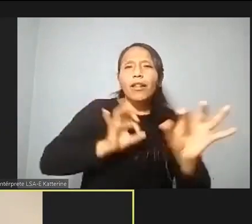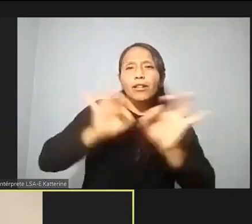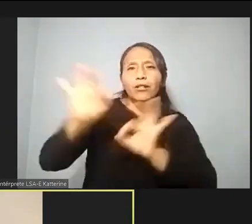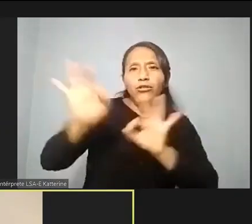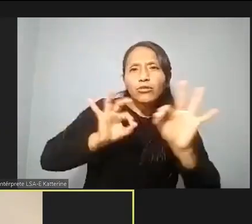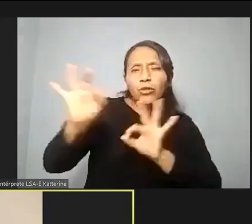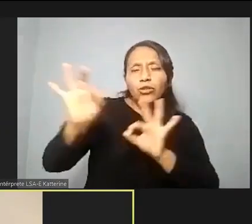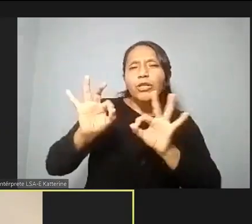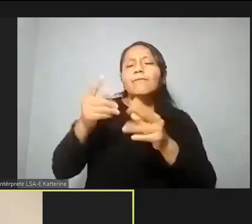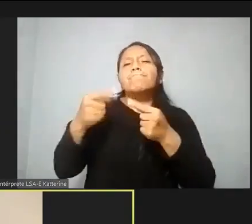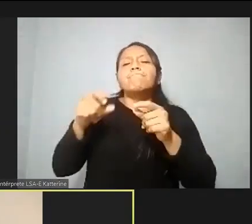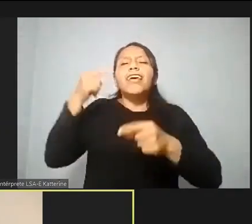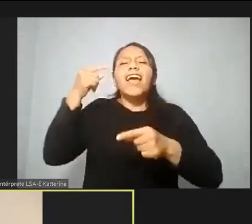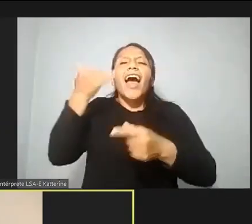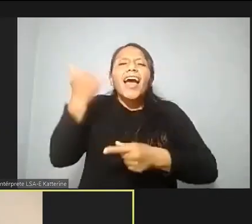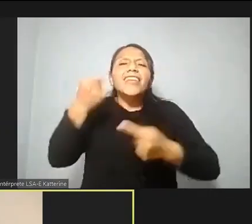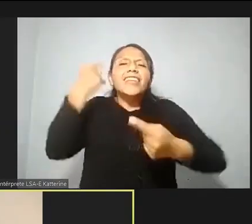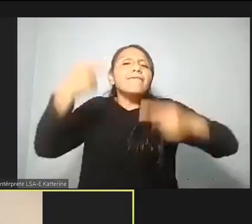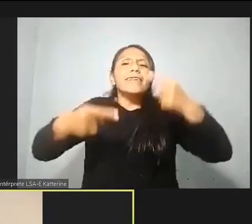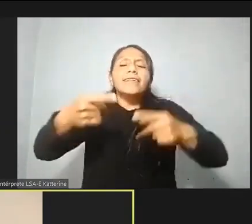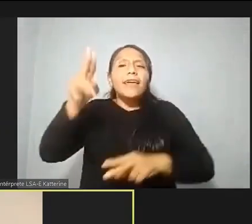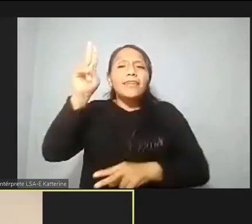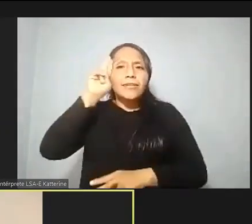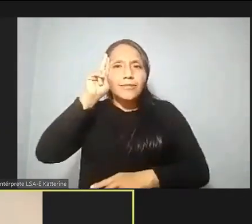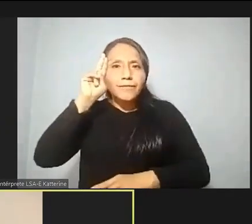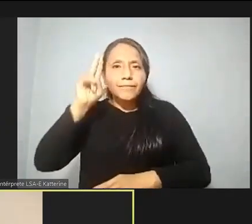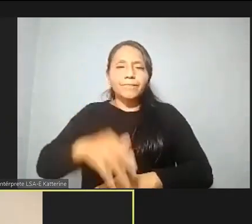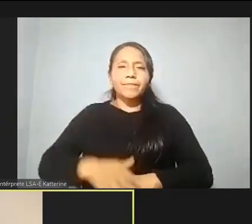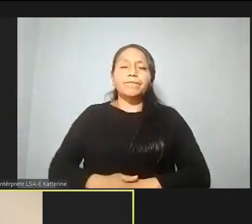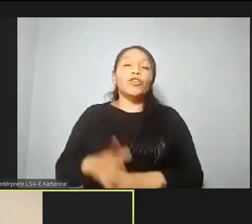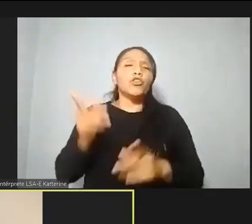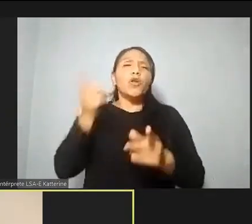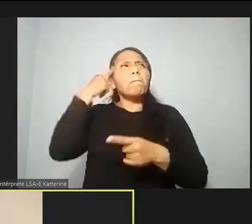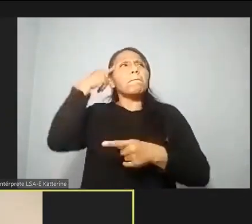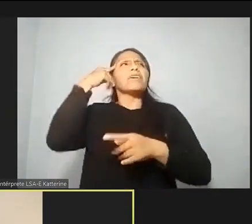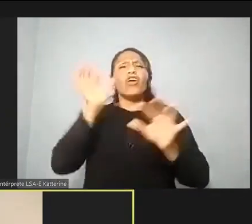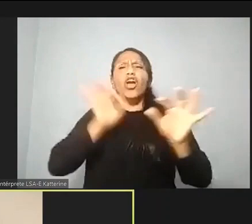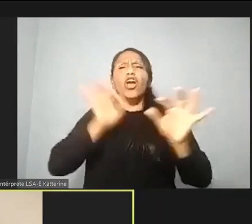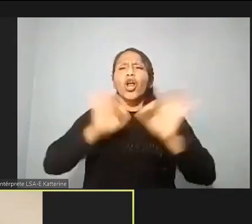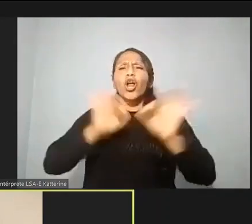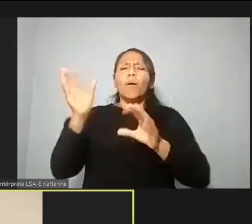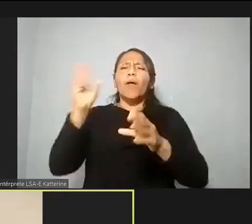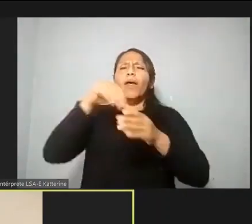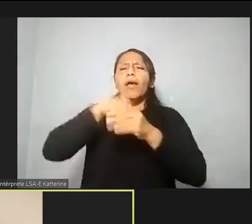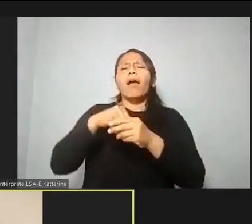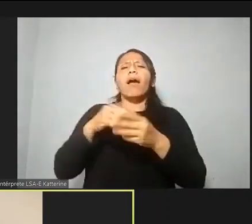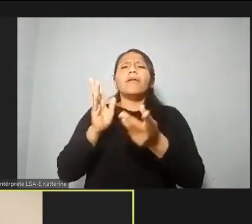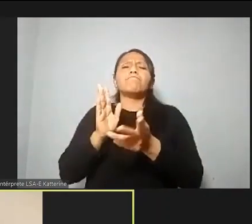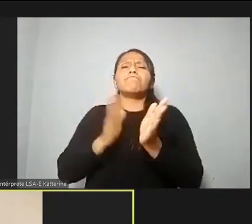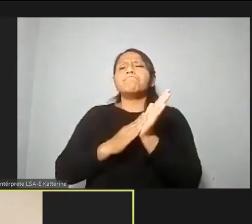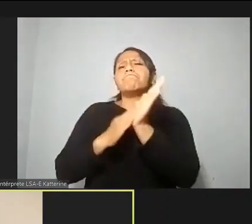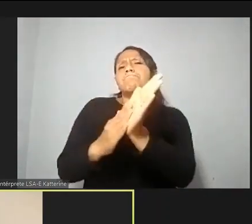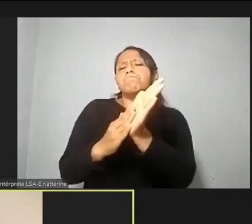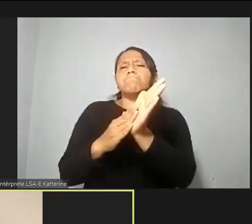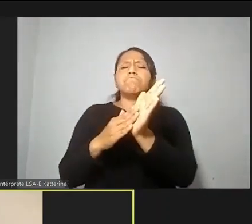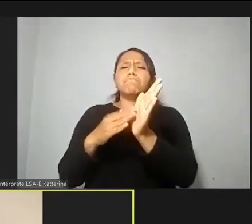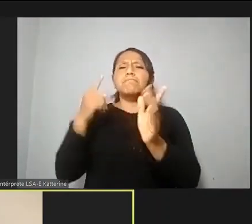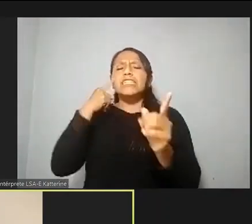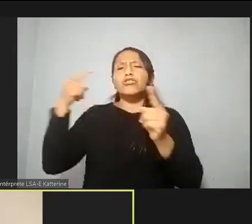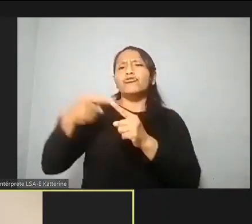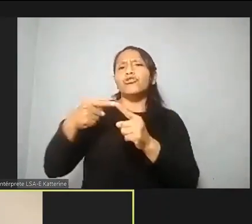de dicha diversidad. No considero que un proyecto de inclusión sea señal de que las instituciones o sociedades